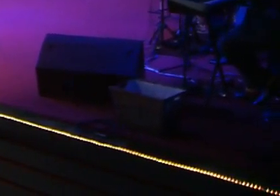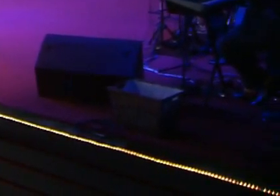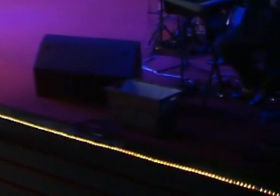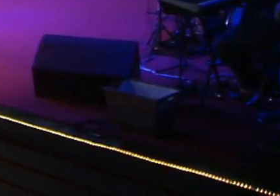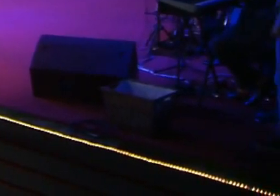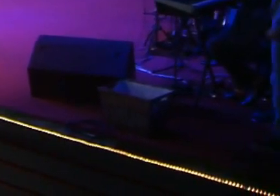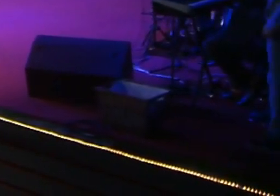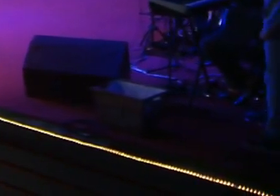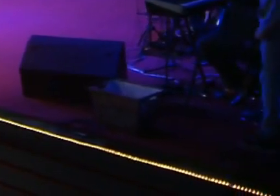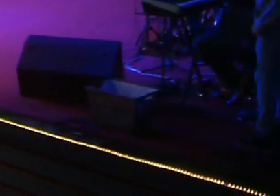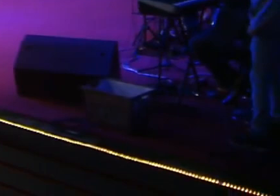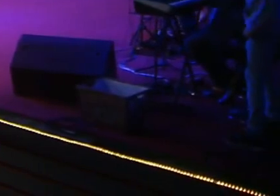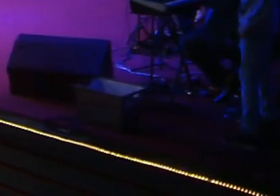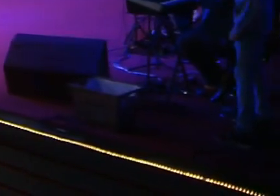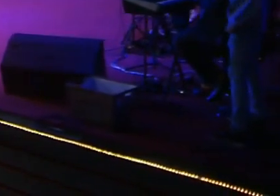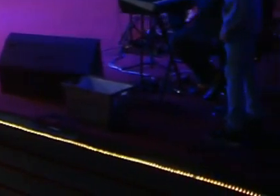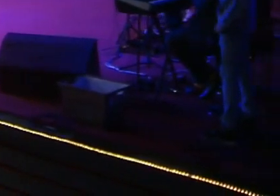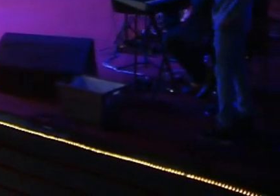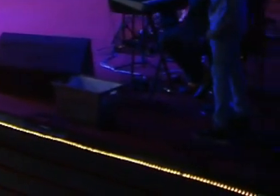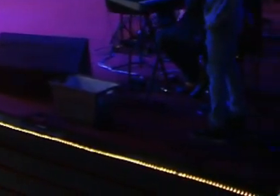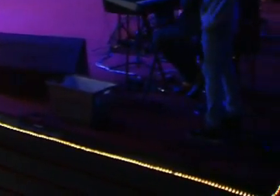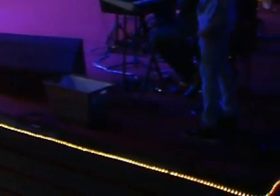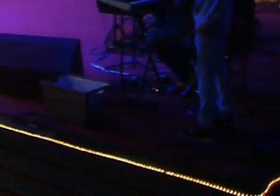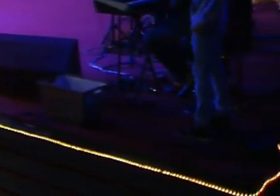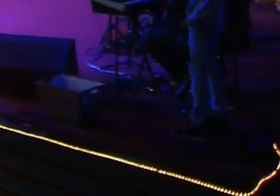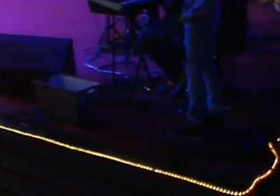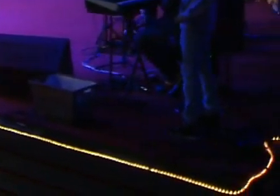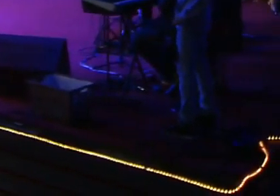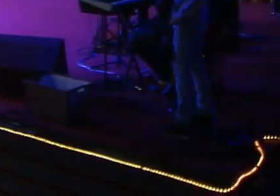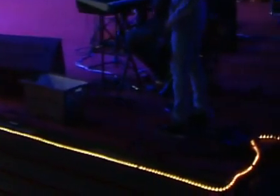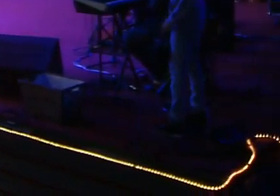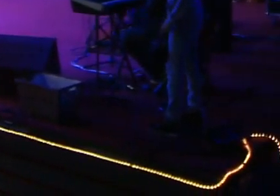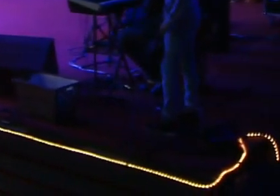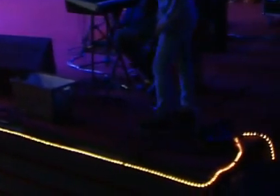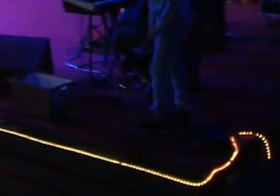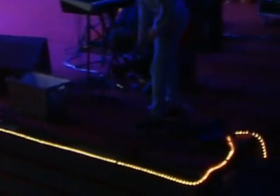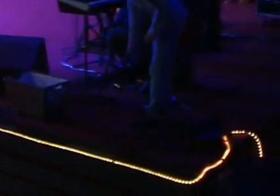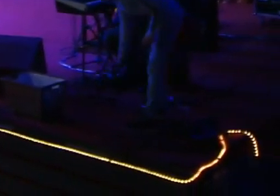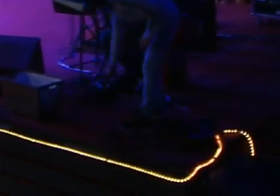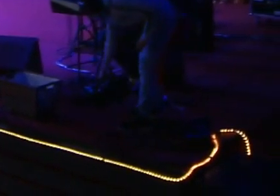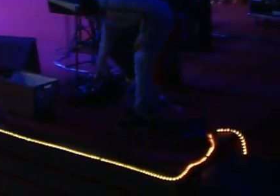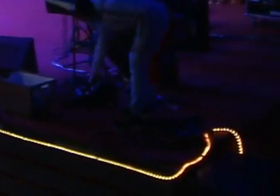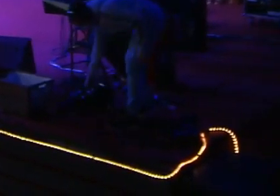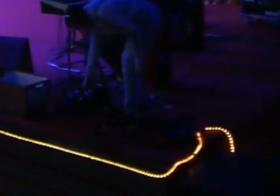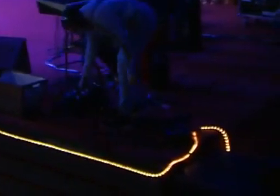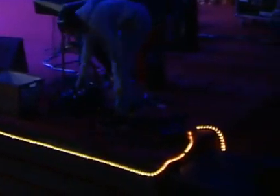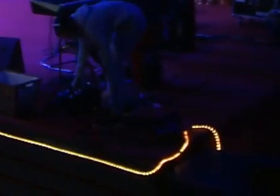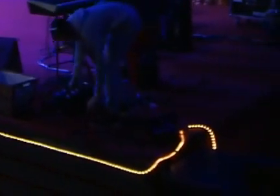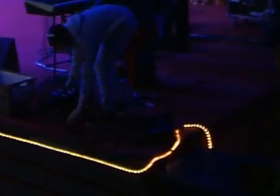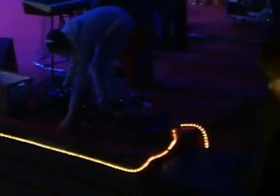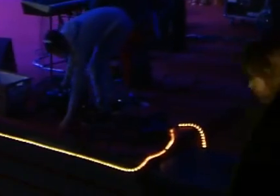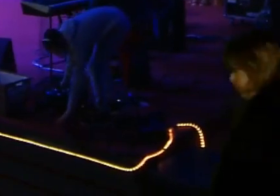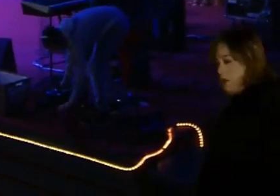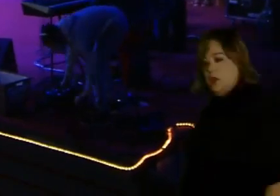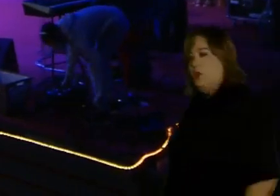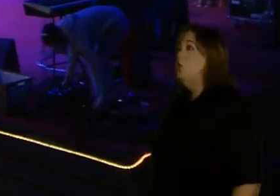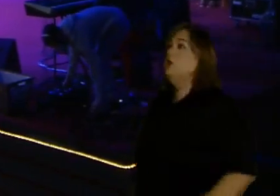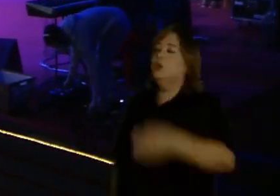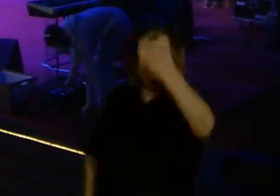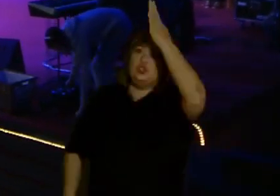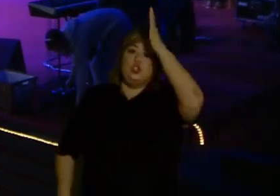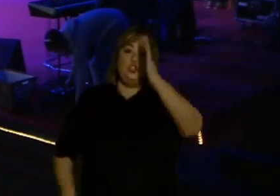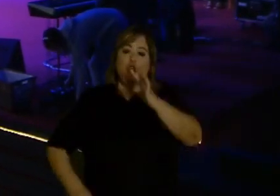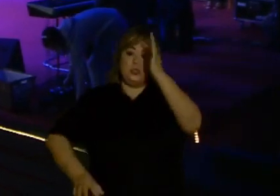todavía los testimonios siguen. Repito, los testimonios siguen. Dios es fiel, Dios es